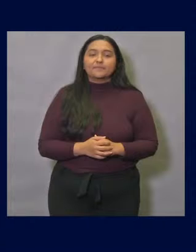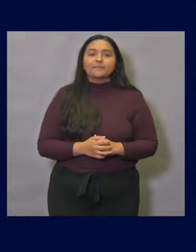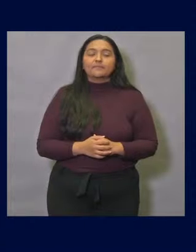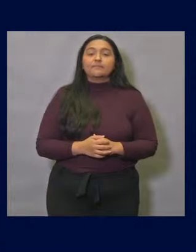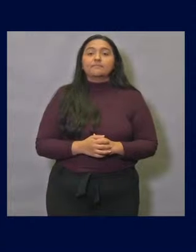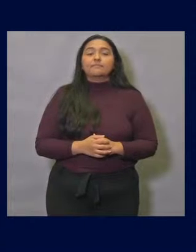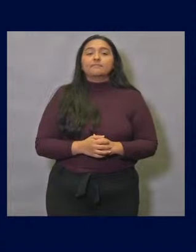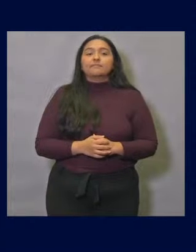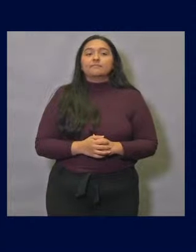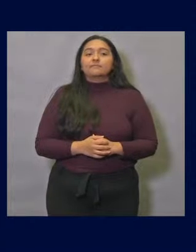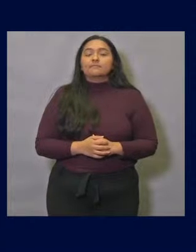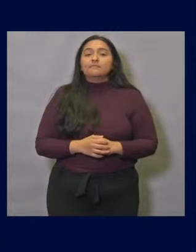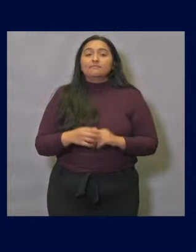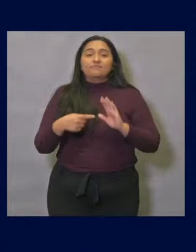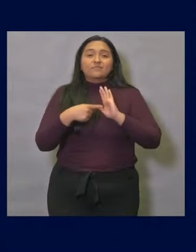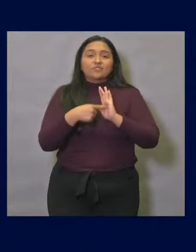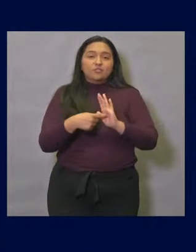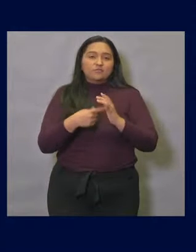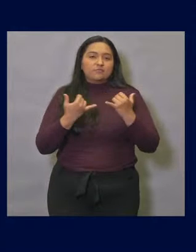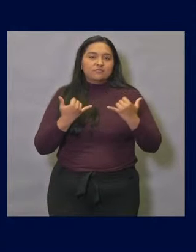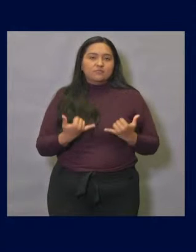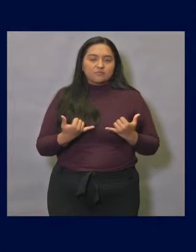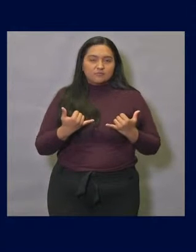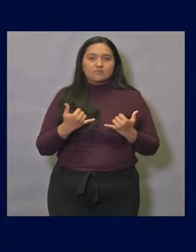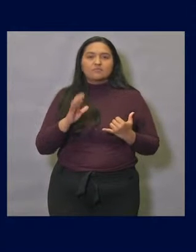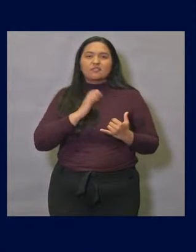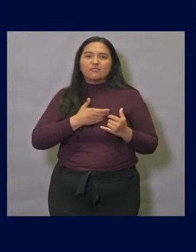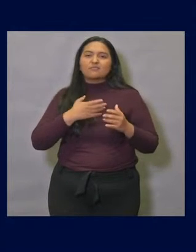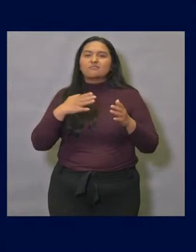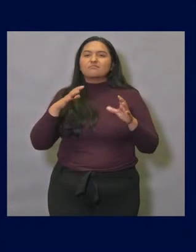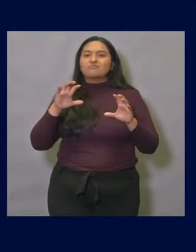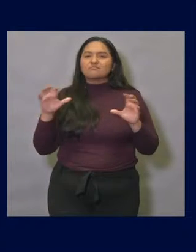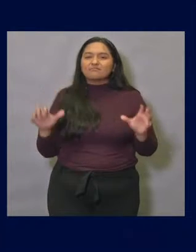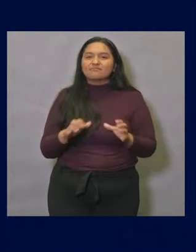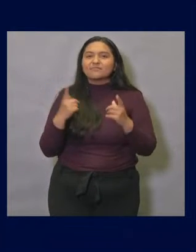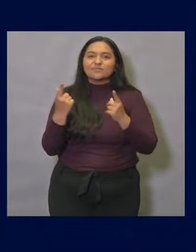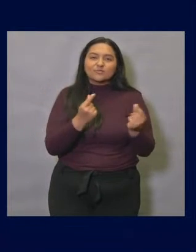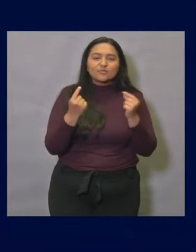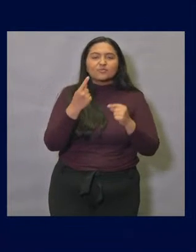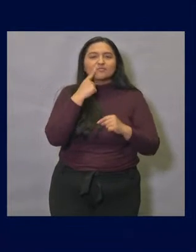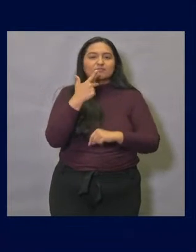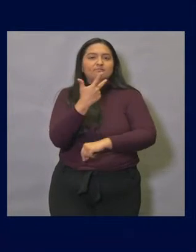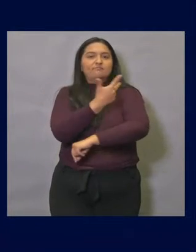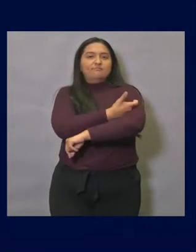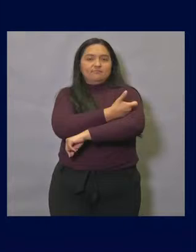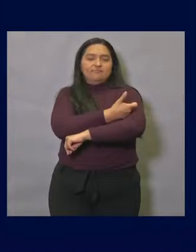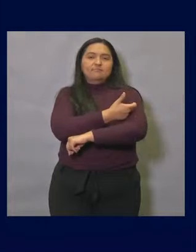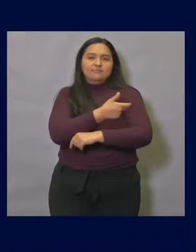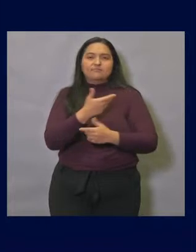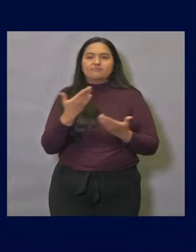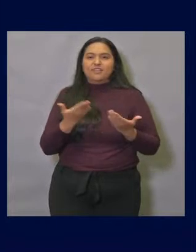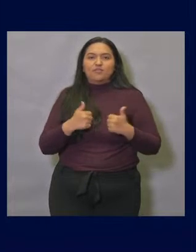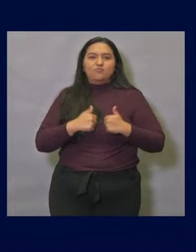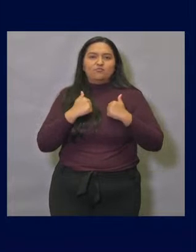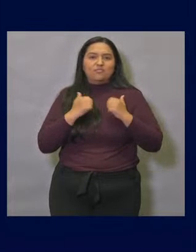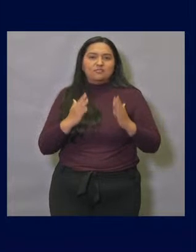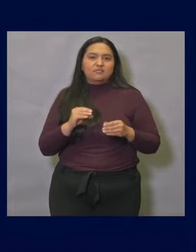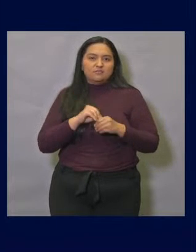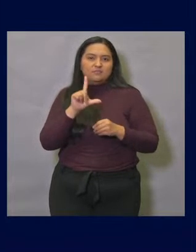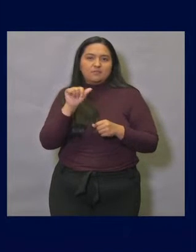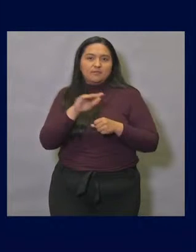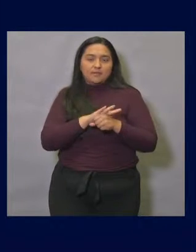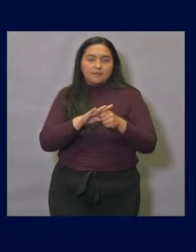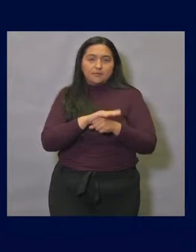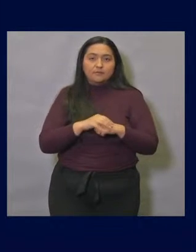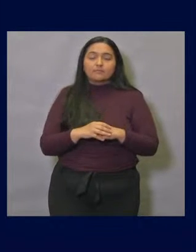Este gráfico muestra el estado actual de nuestros esfuerzos para vacunar a los residentes del condado de Los Ángeles. Al 13 de abril,